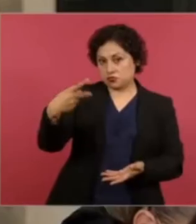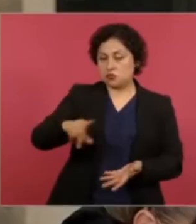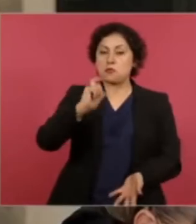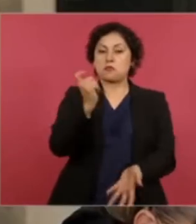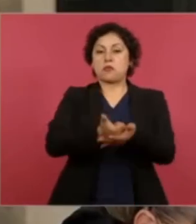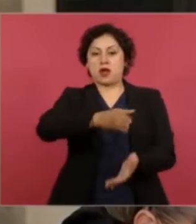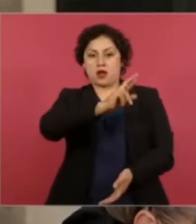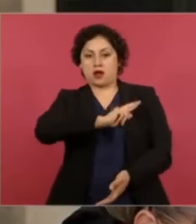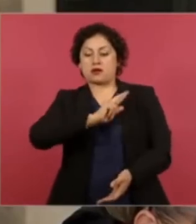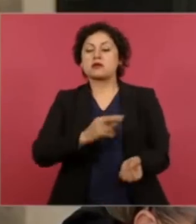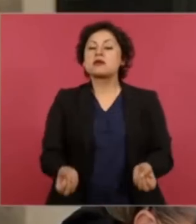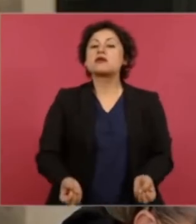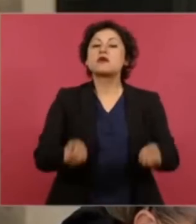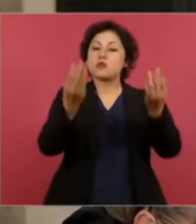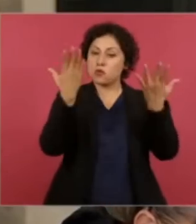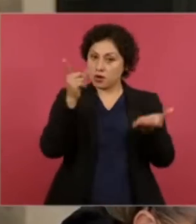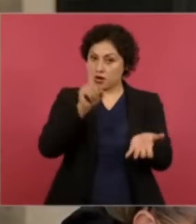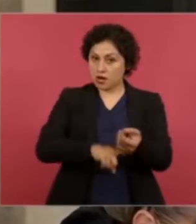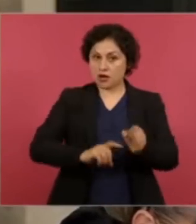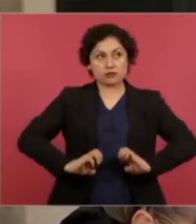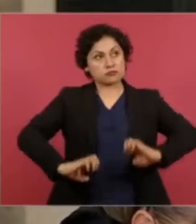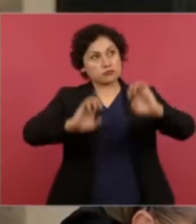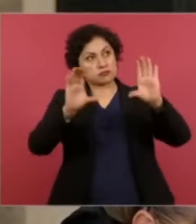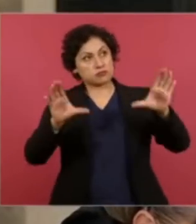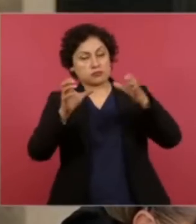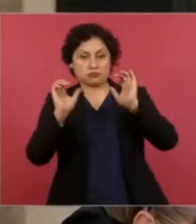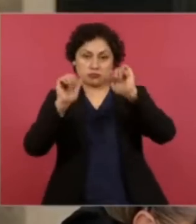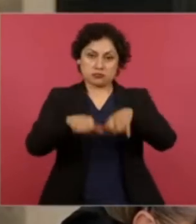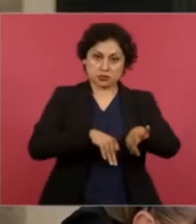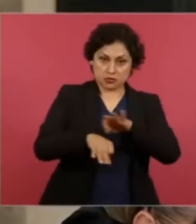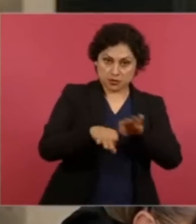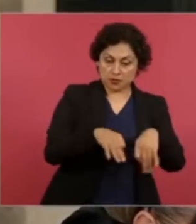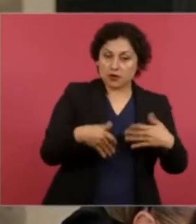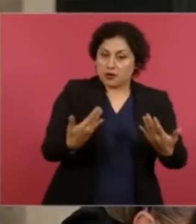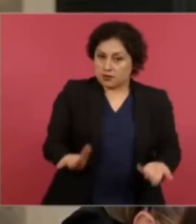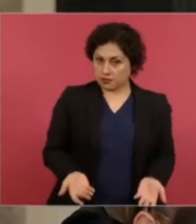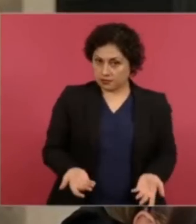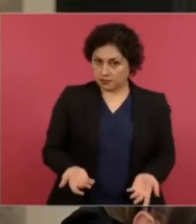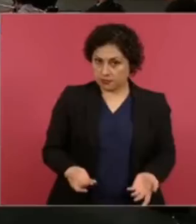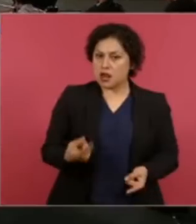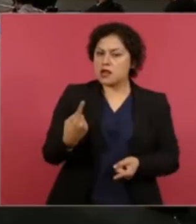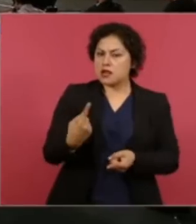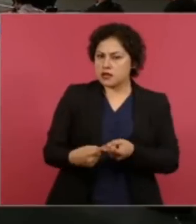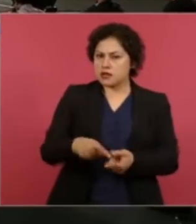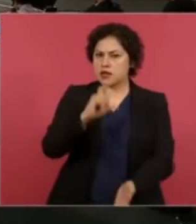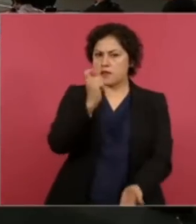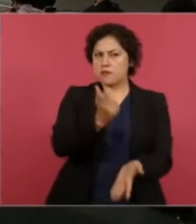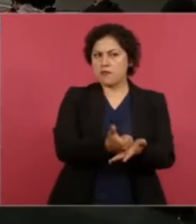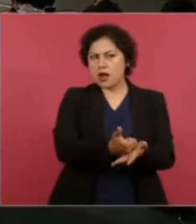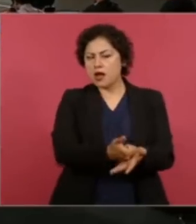edificios y esta infraestructura, y quiénes son a quién se le paga esas altísimas